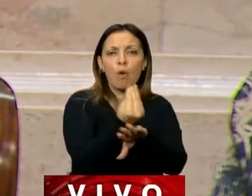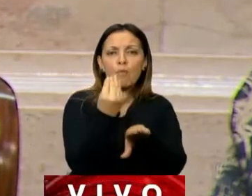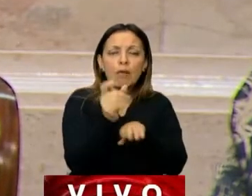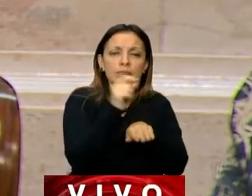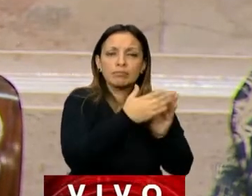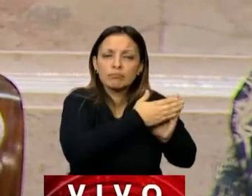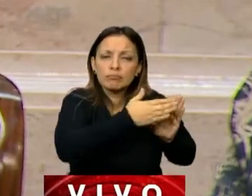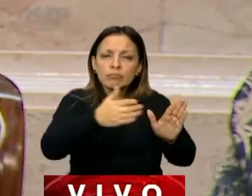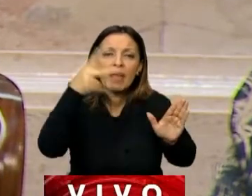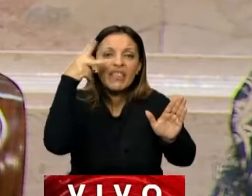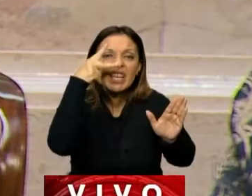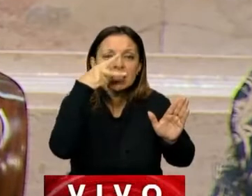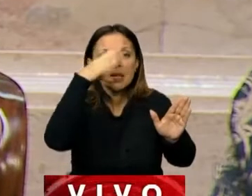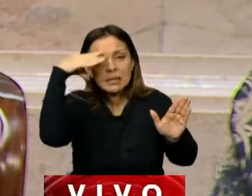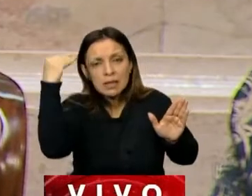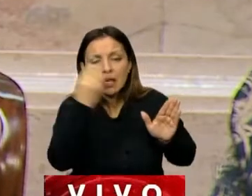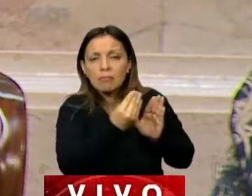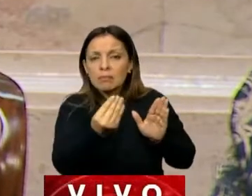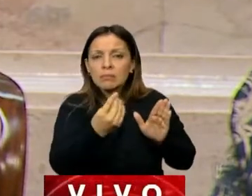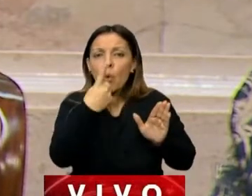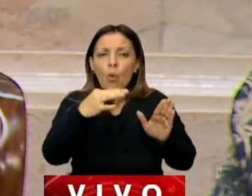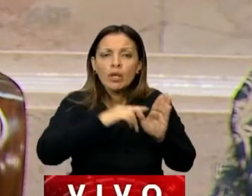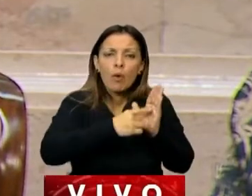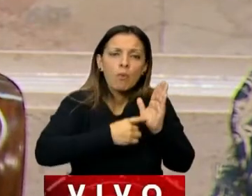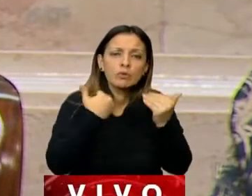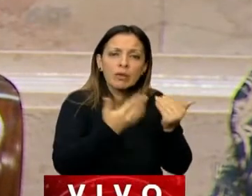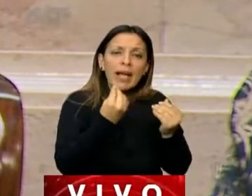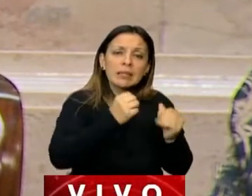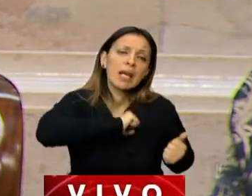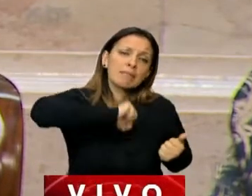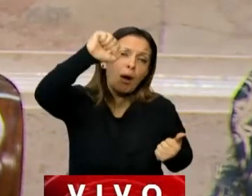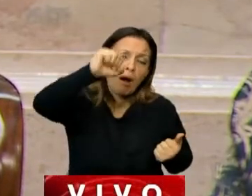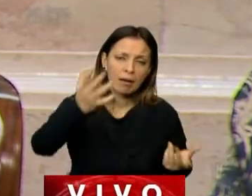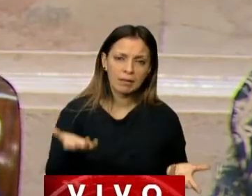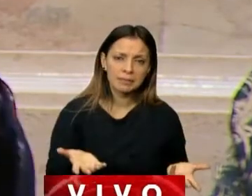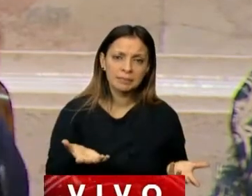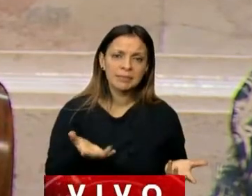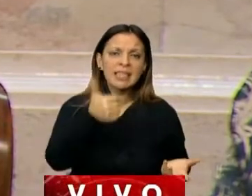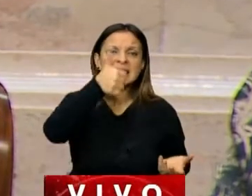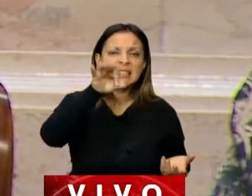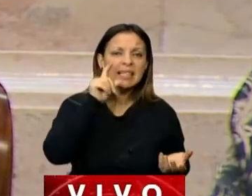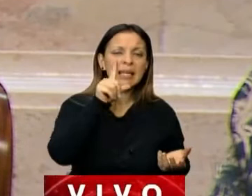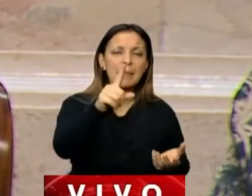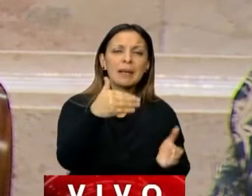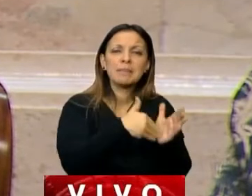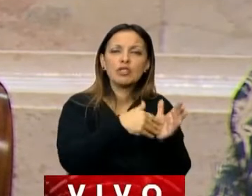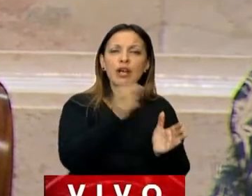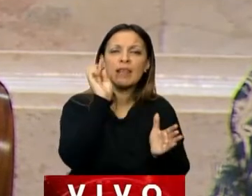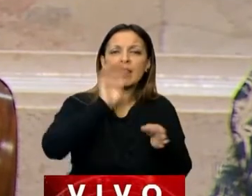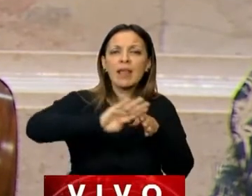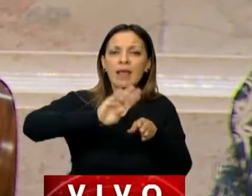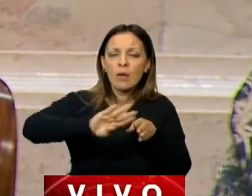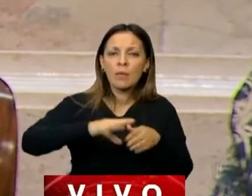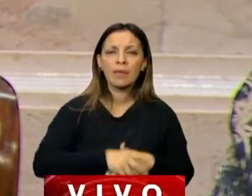únicos méritos que tiene son una inflación de más del 64% interanual, más de 60.000 millones de dólares de